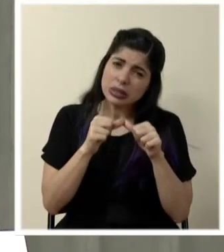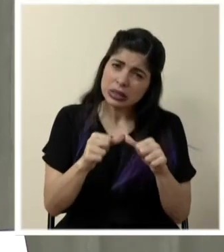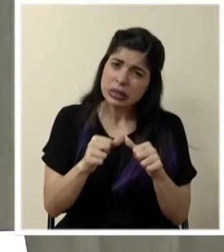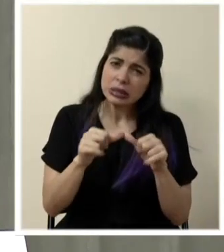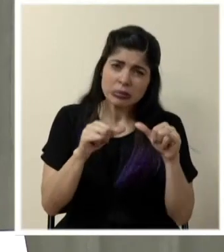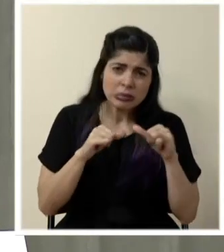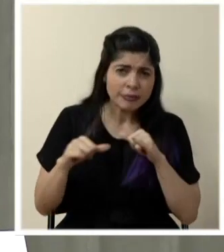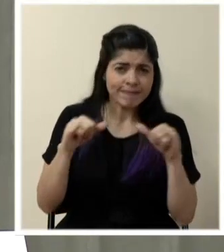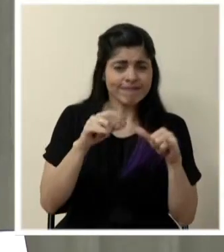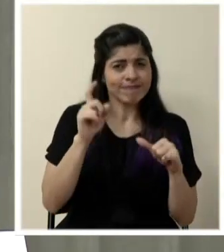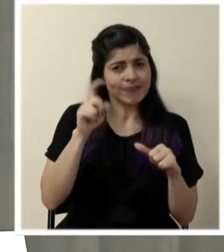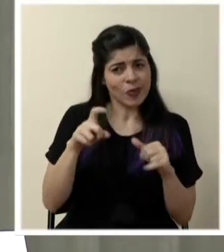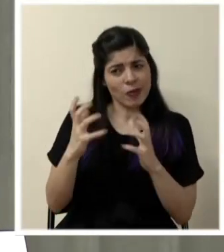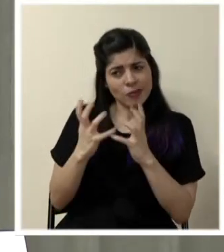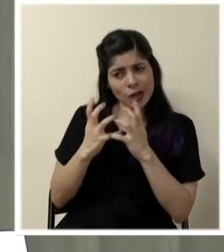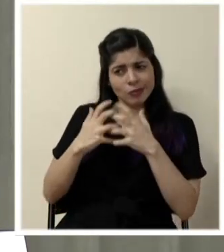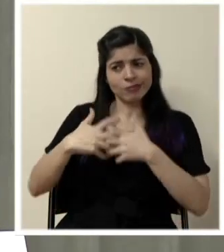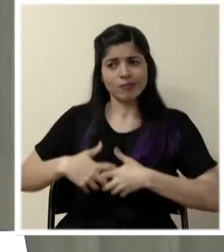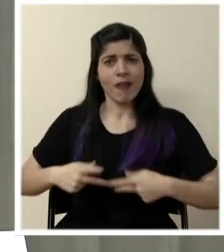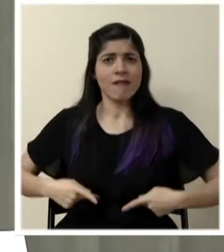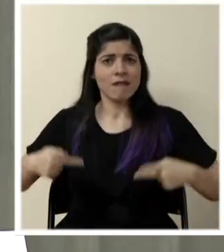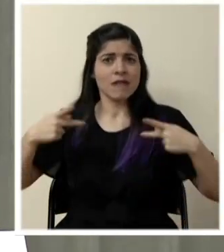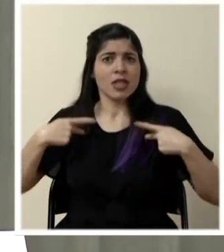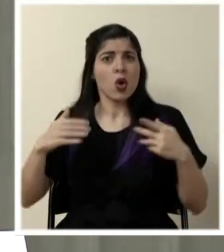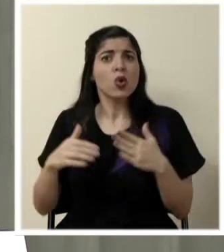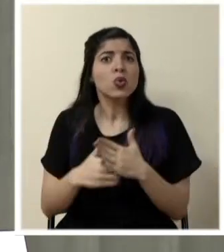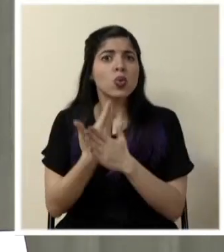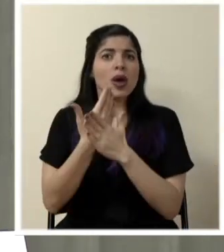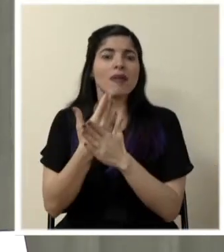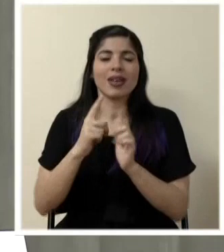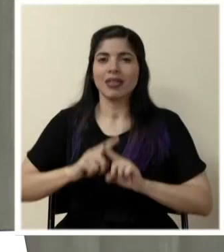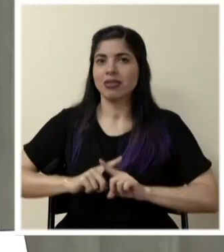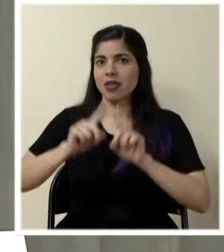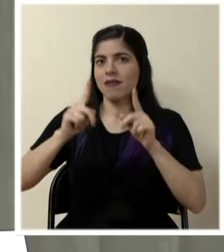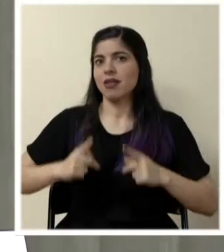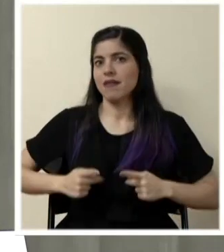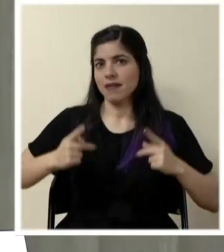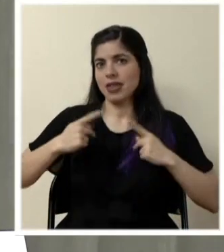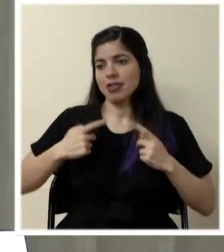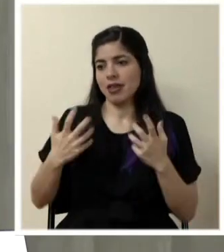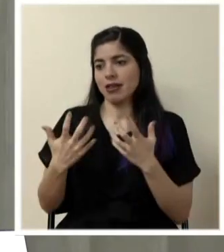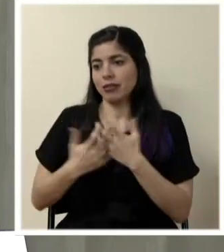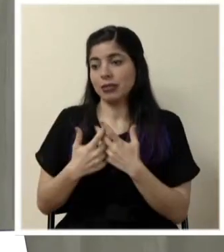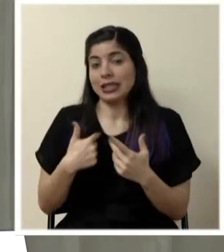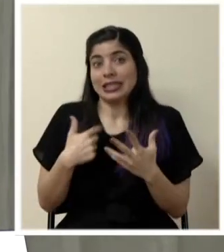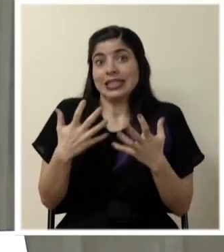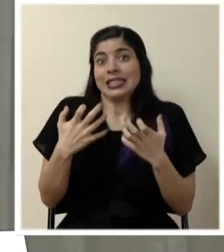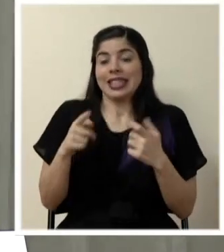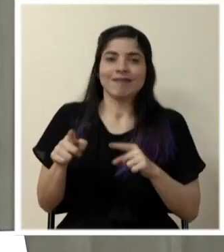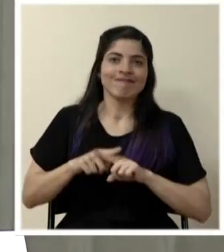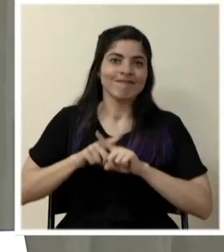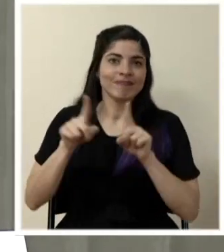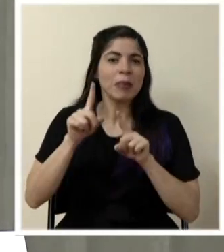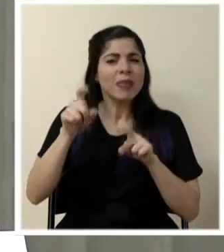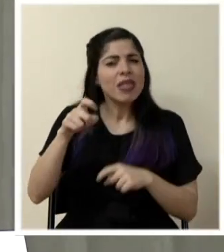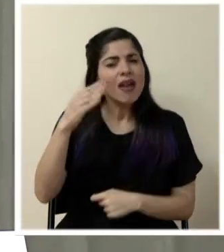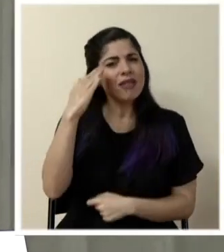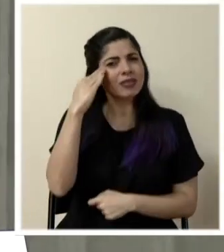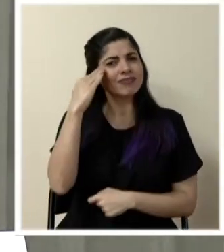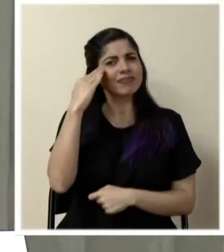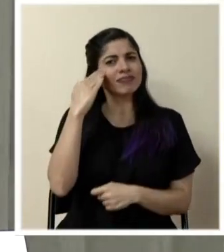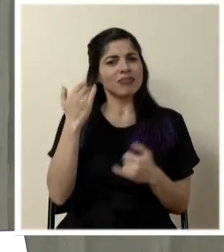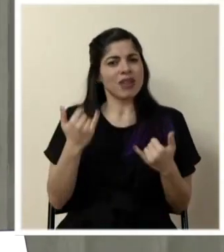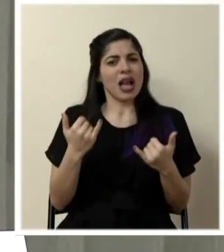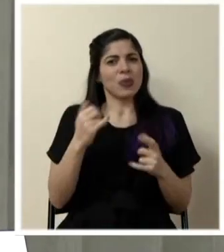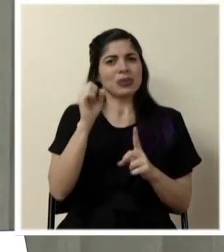consigna, tenemos que adecuarnos a esta nueva vida, es una vida adaptada, diferente a lo que uno eventualmente quisiera, pero tenemos que ser conscientes que